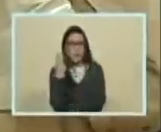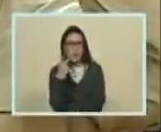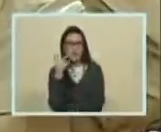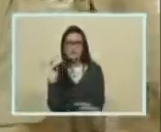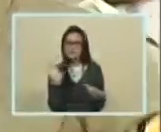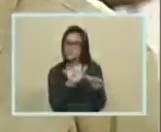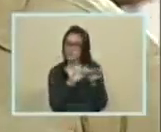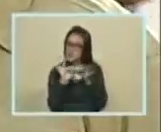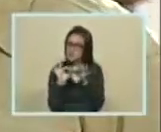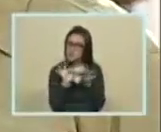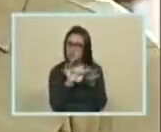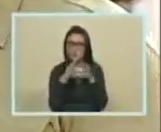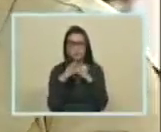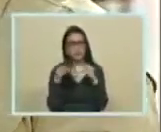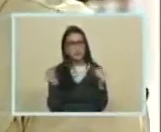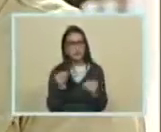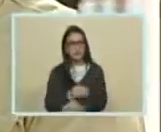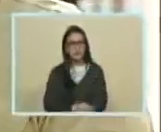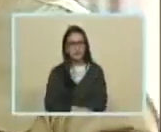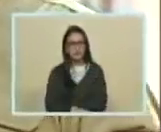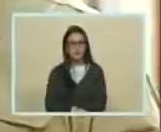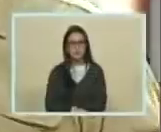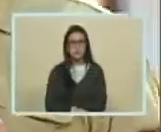políticos del gran polo patriótico.